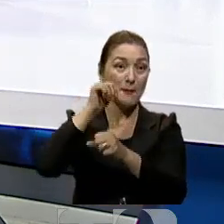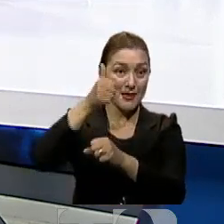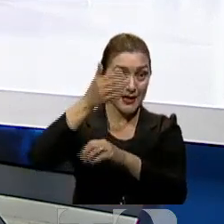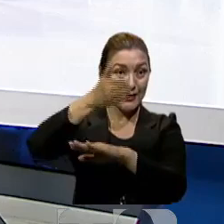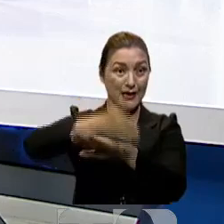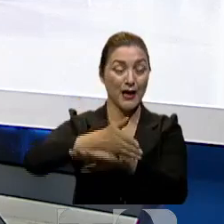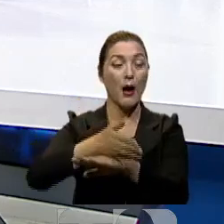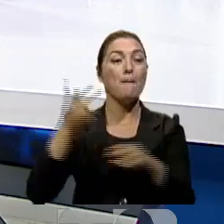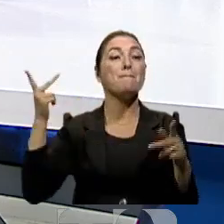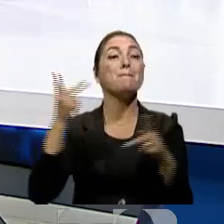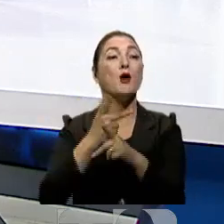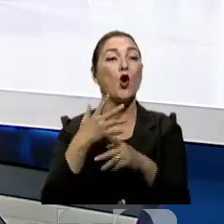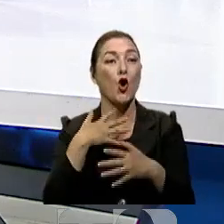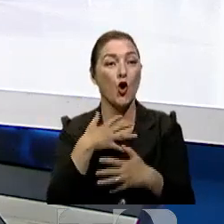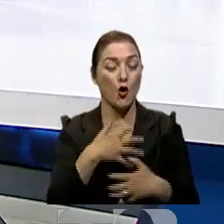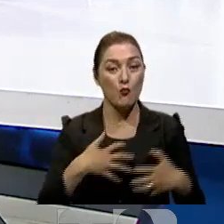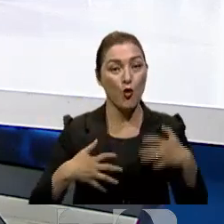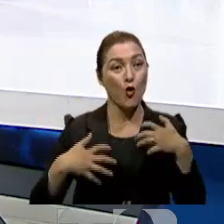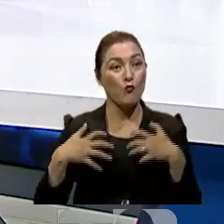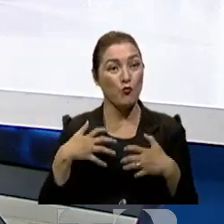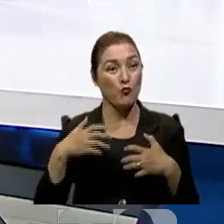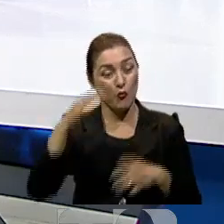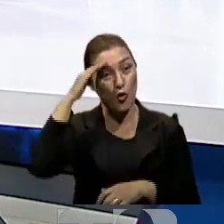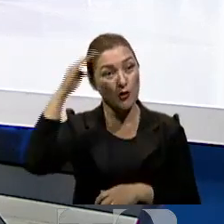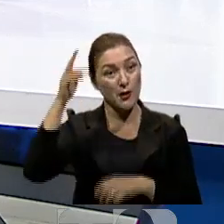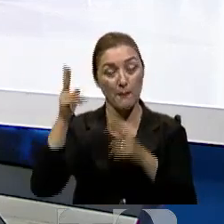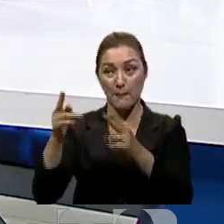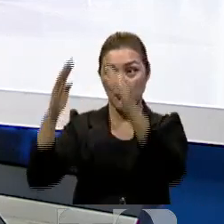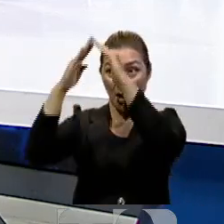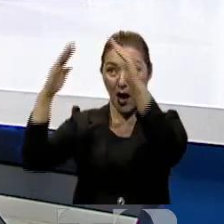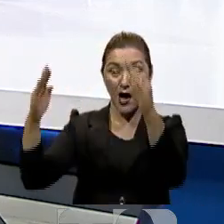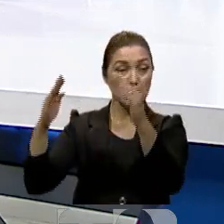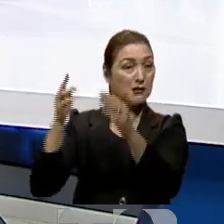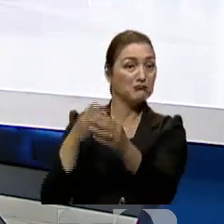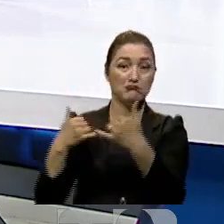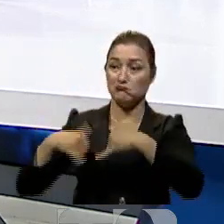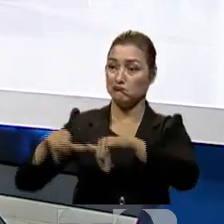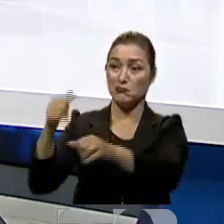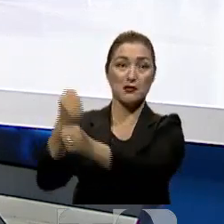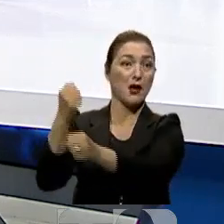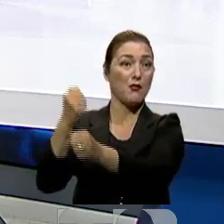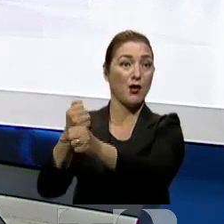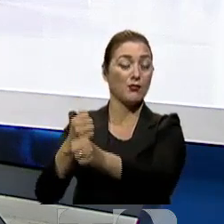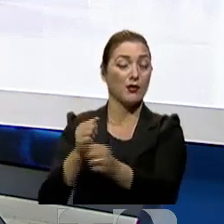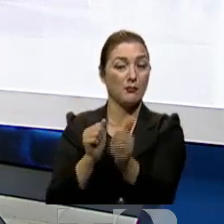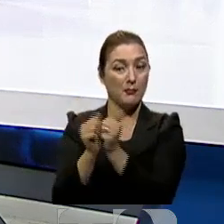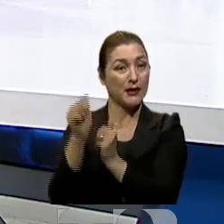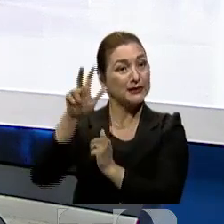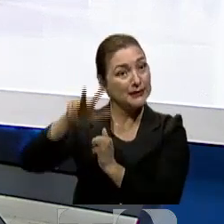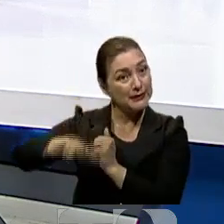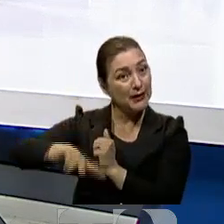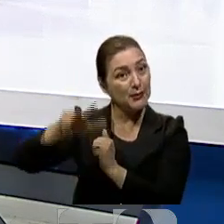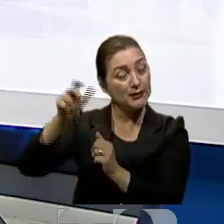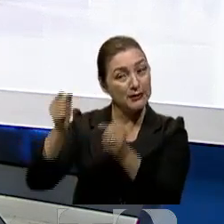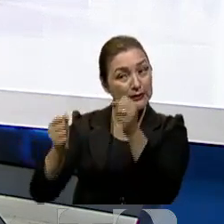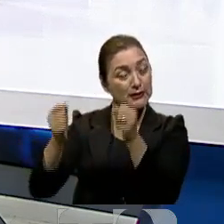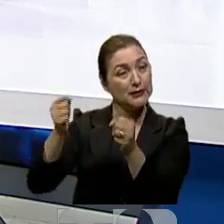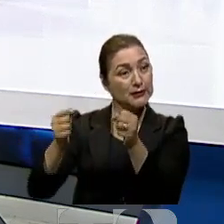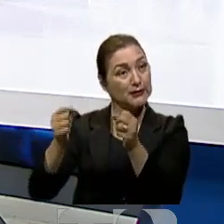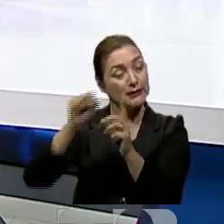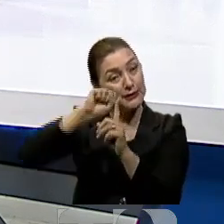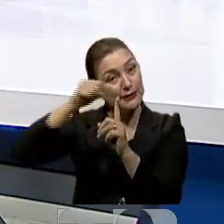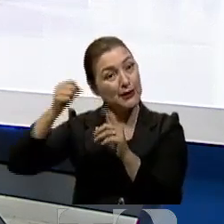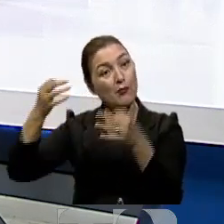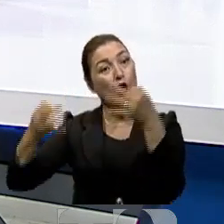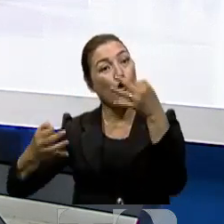mañana, es que el uniformado sigue trabajando en la misma unidad policial. Y después de 3 meses que ubicamos el vehículo, el sistema